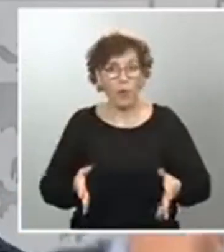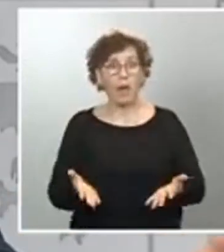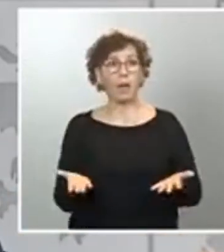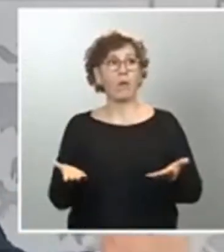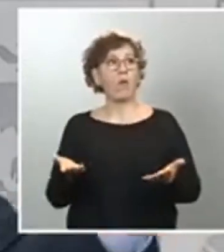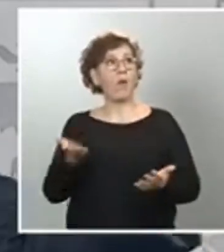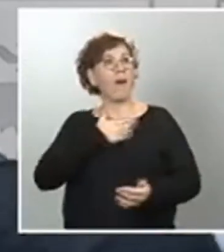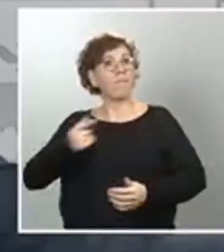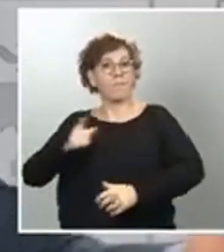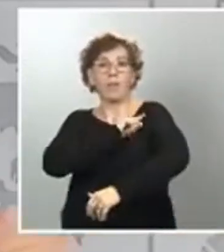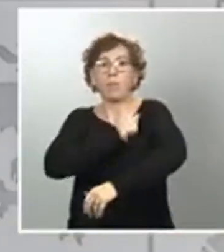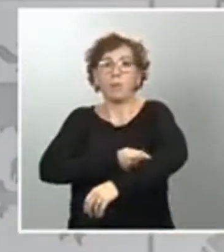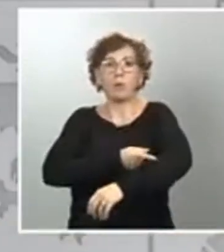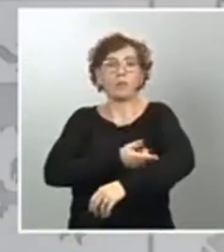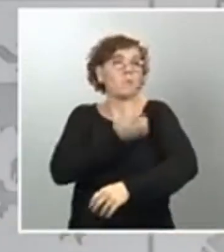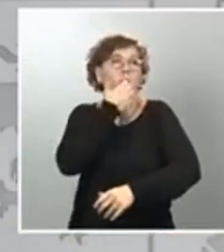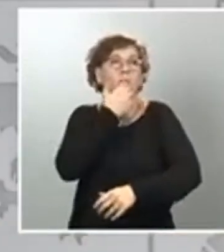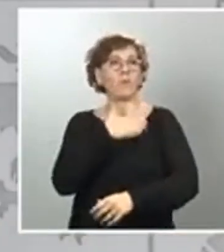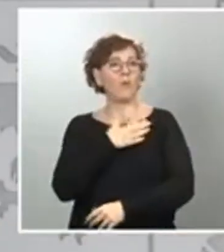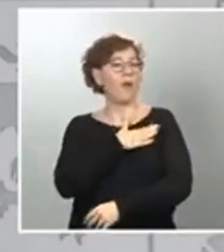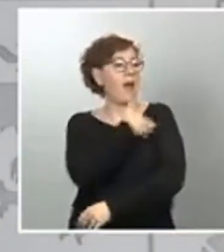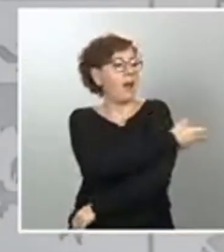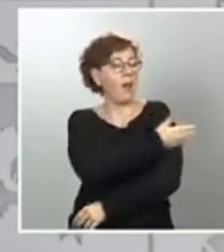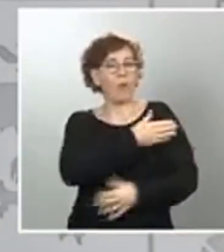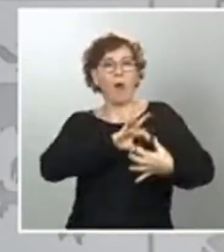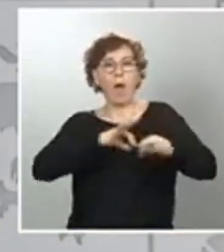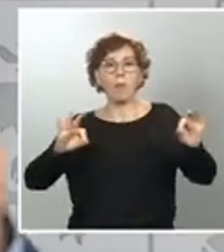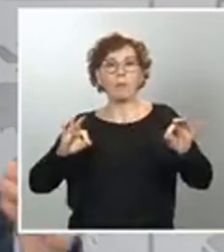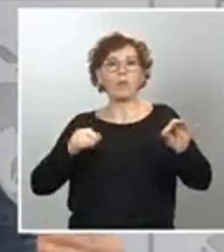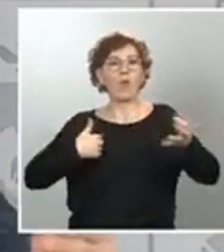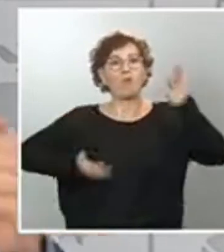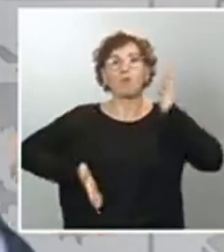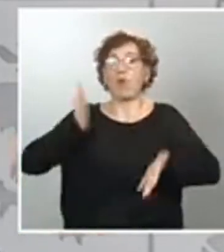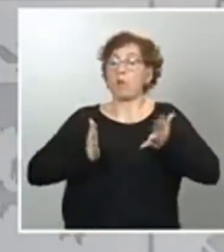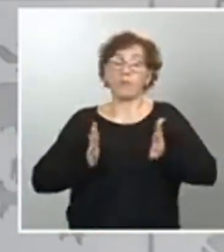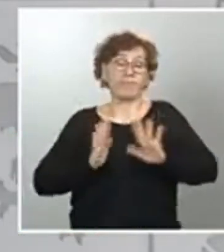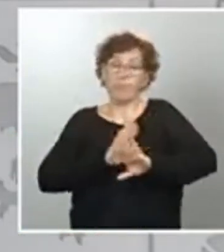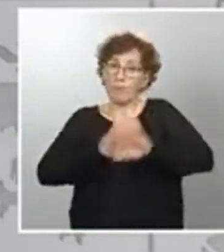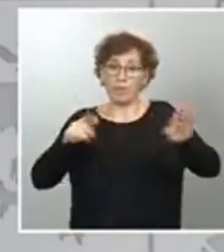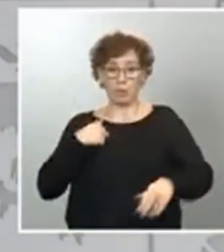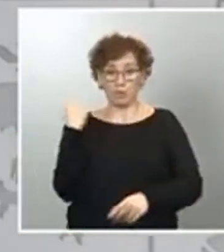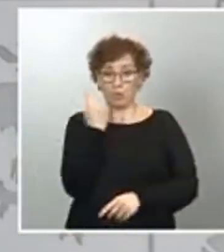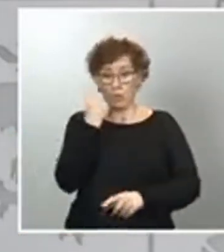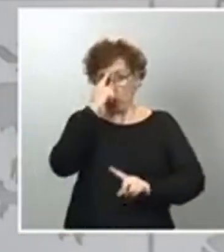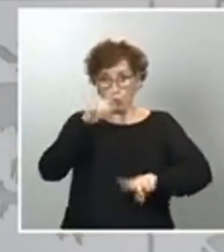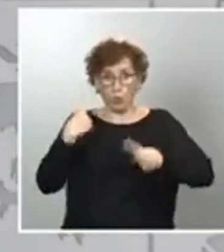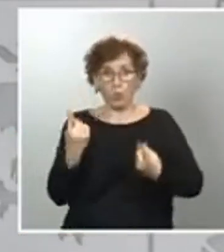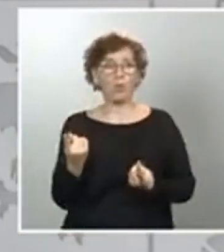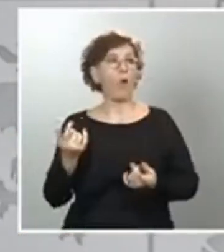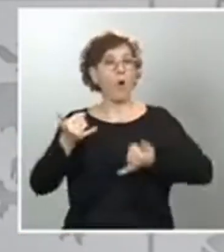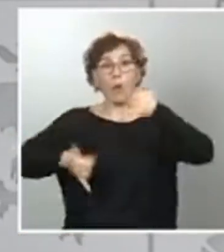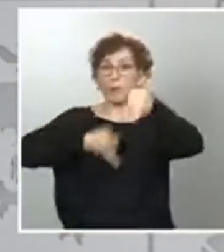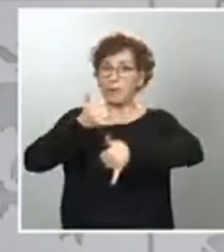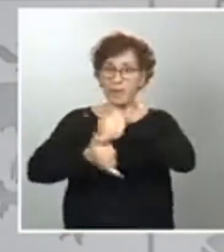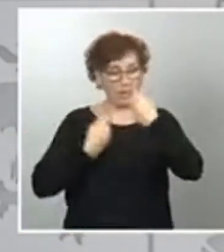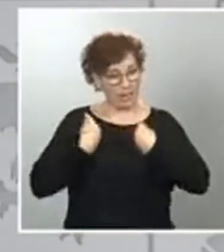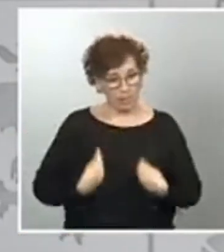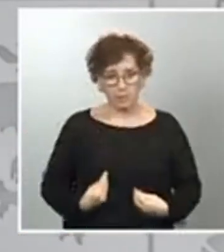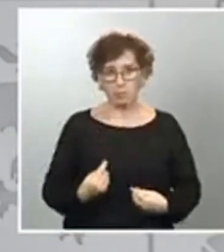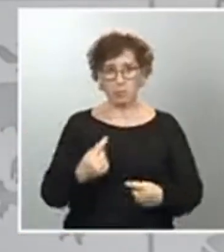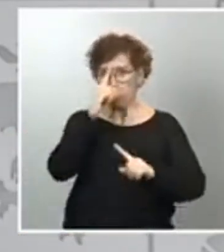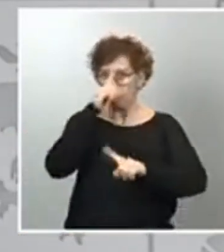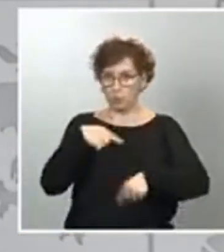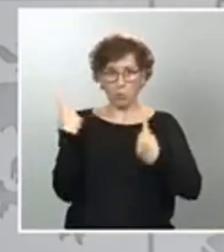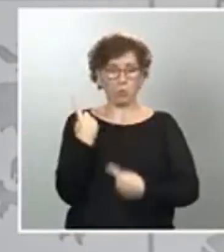antes corríamos con un amigo o con un grupo de amigos, lo tendremos que hacer solo. Si tenemos que coger la bicicleta, tendremos que hacerlo también solos.